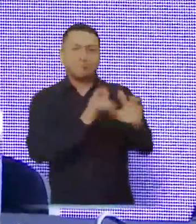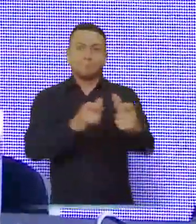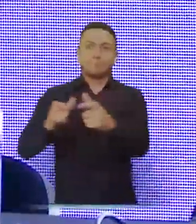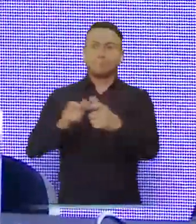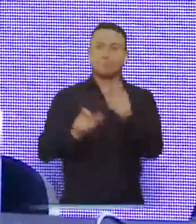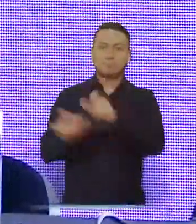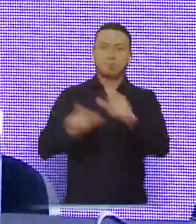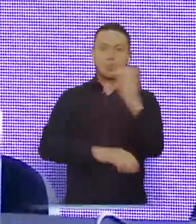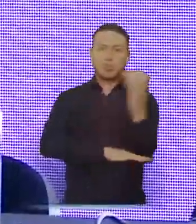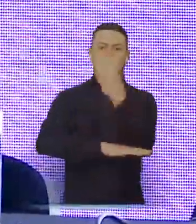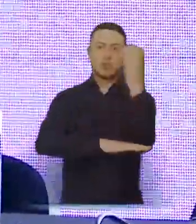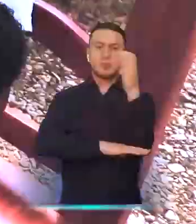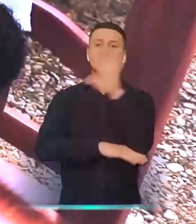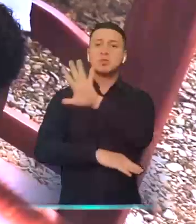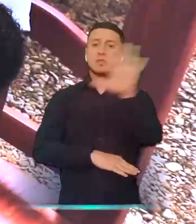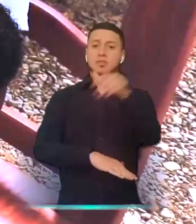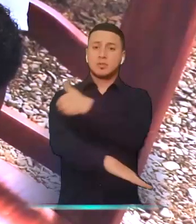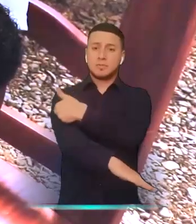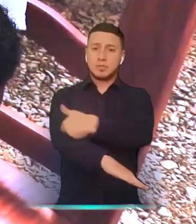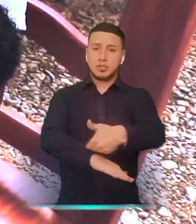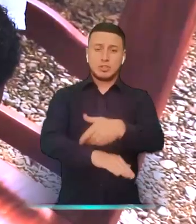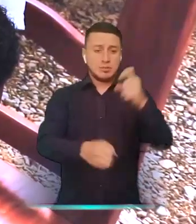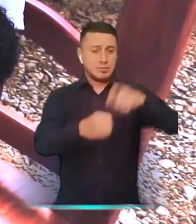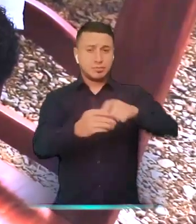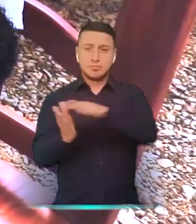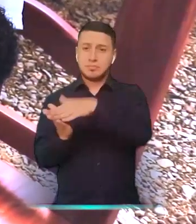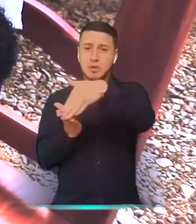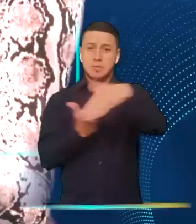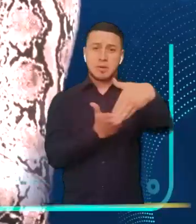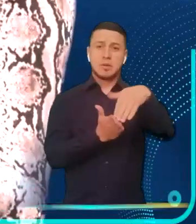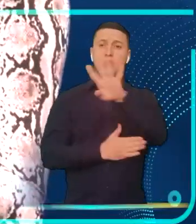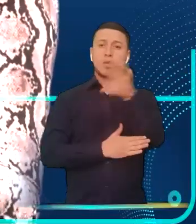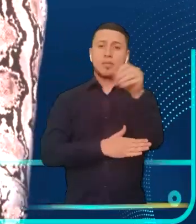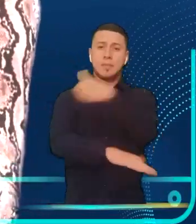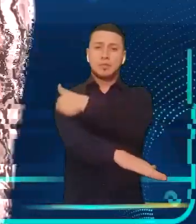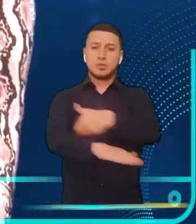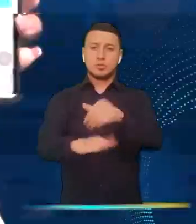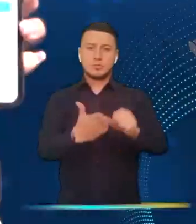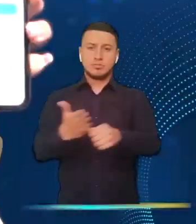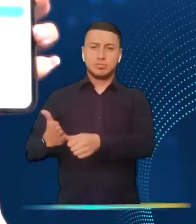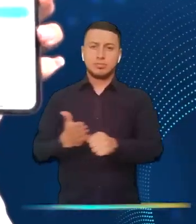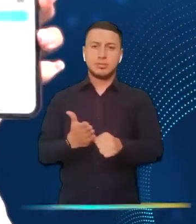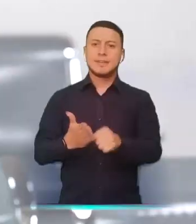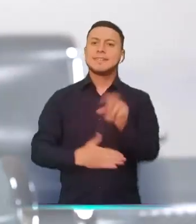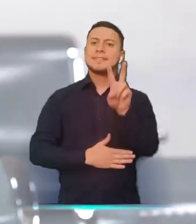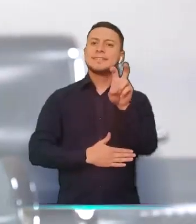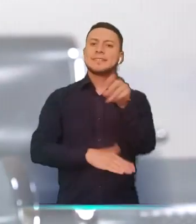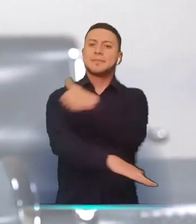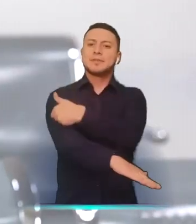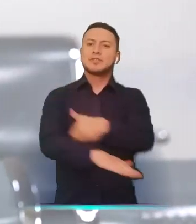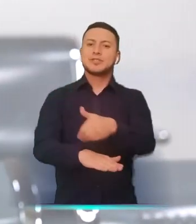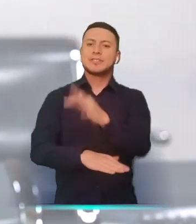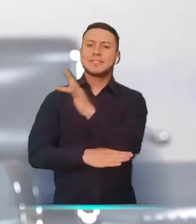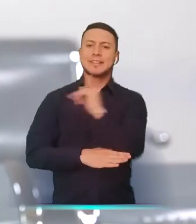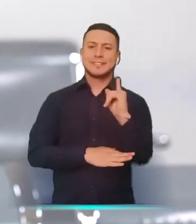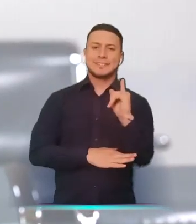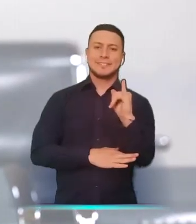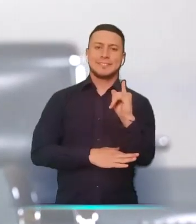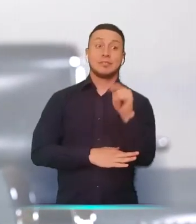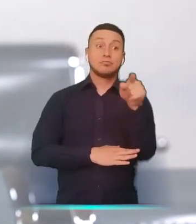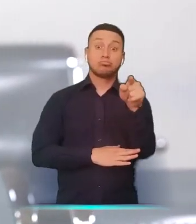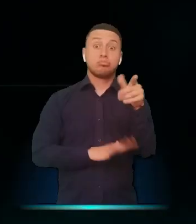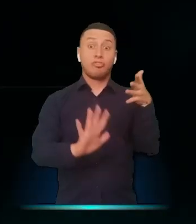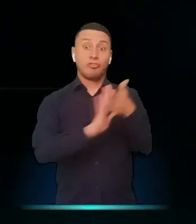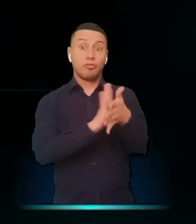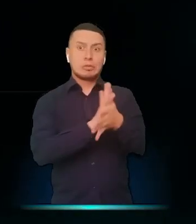colombianos? 55 millones de registros civiles, 40 millones de cédulas, 7 millones de tarjetas de